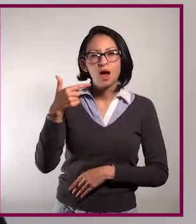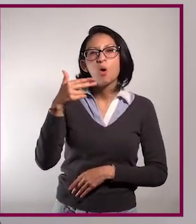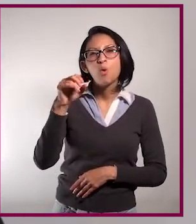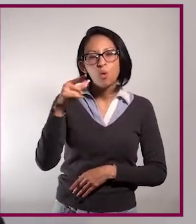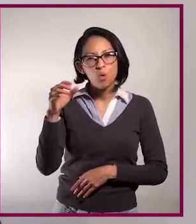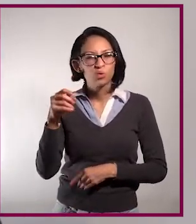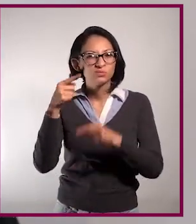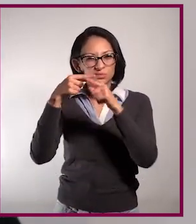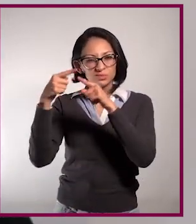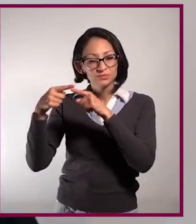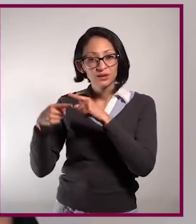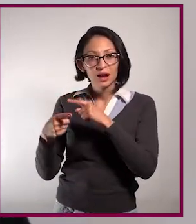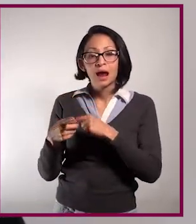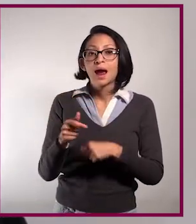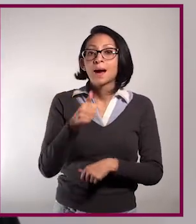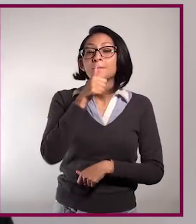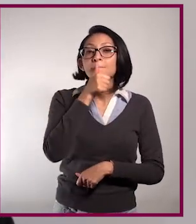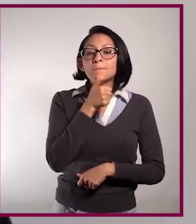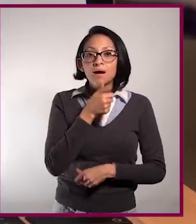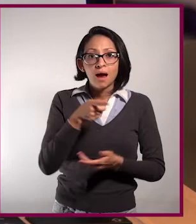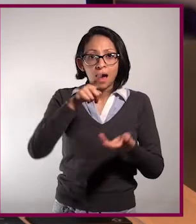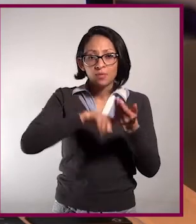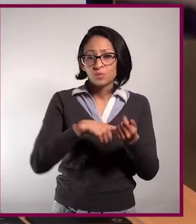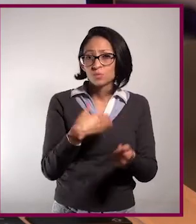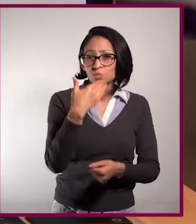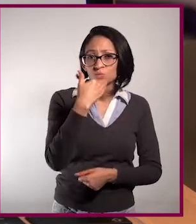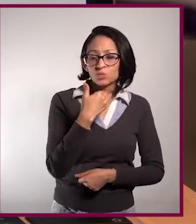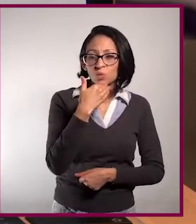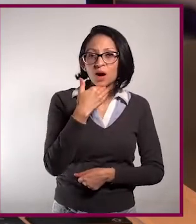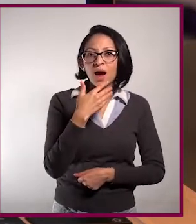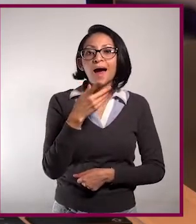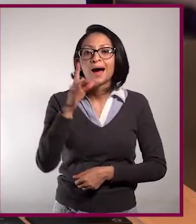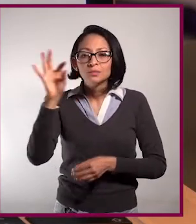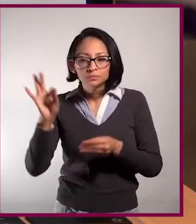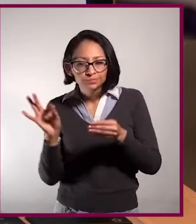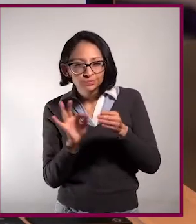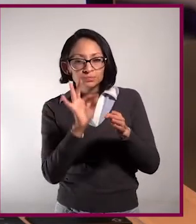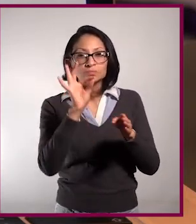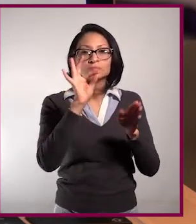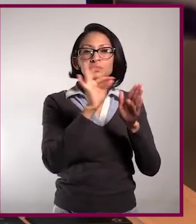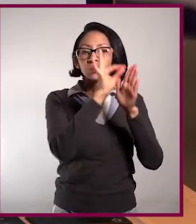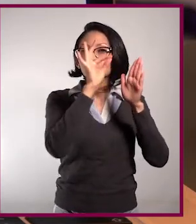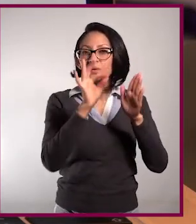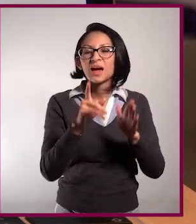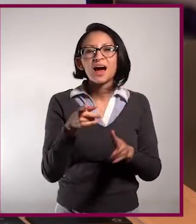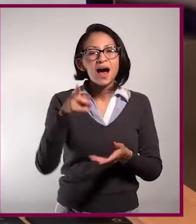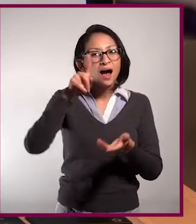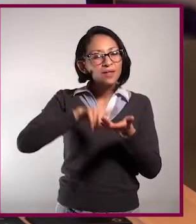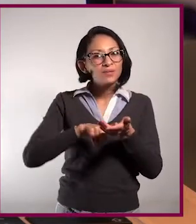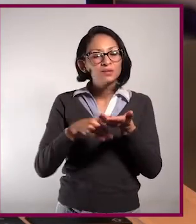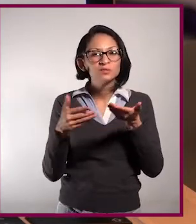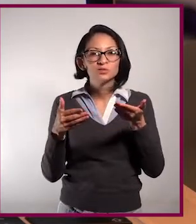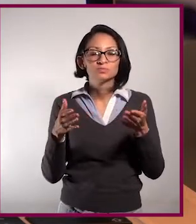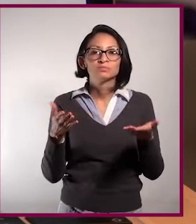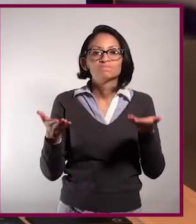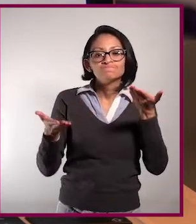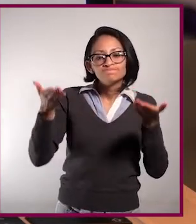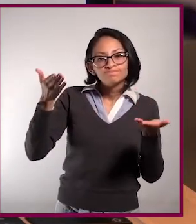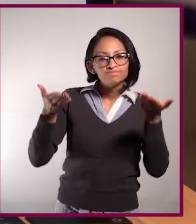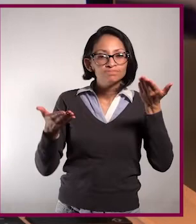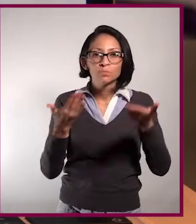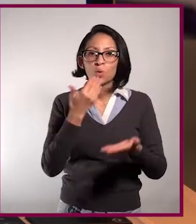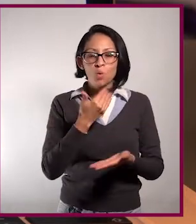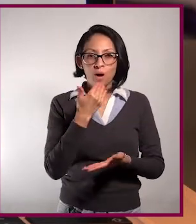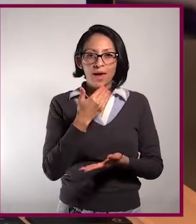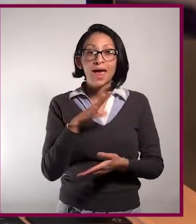o parásitos que no forman parte habitual de tu flora vaginal ingresan a tu vagina y provocan un desequilibrio entre las